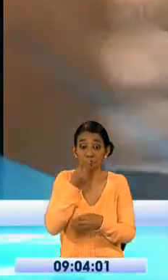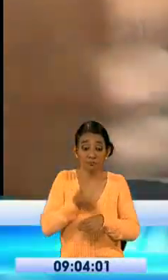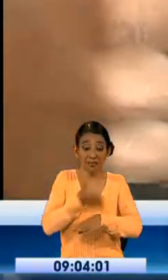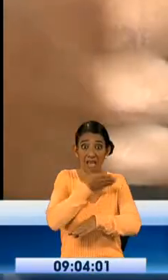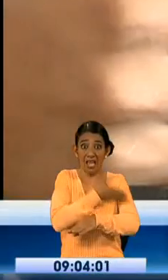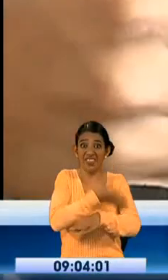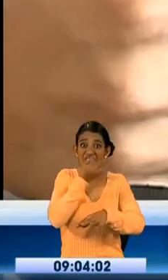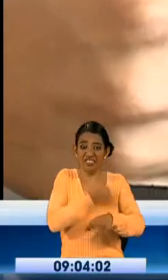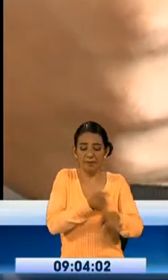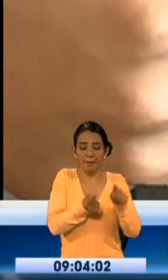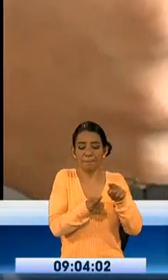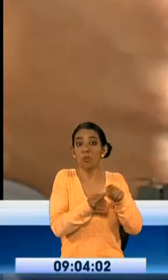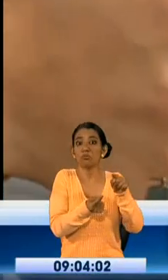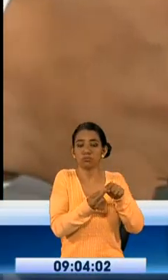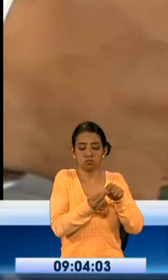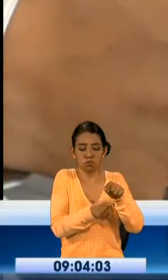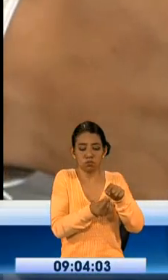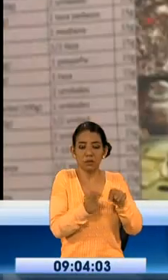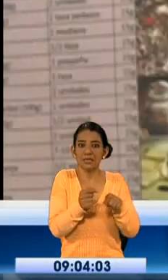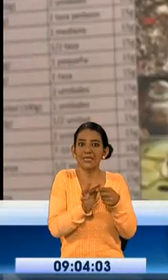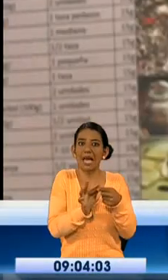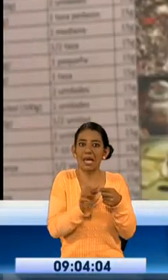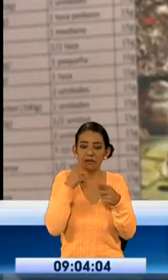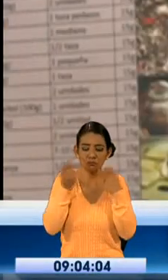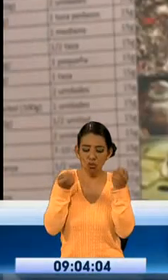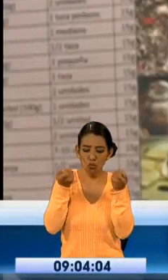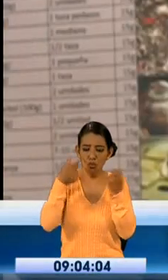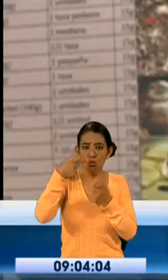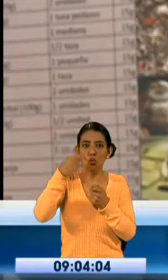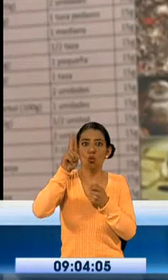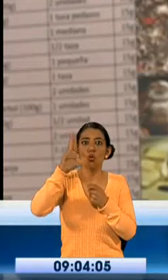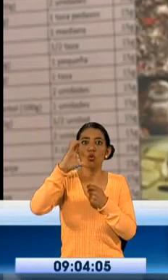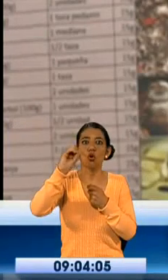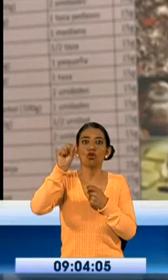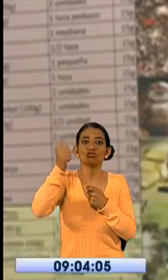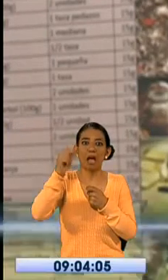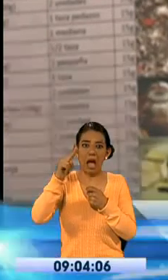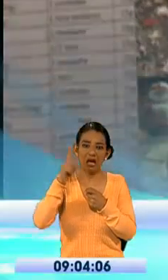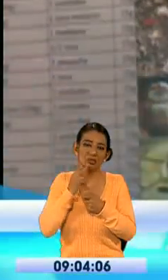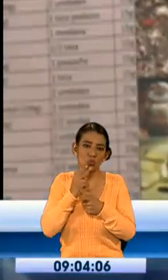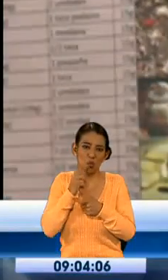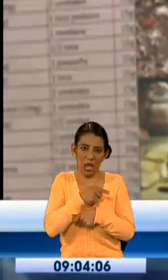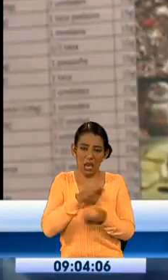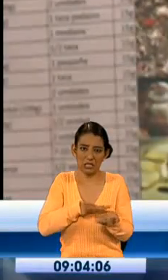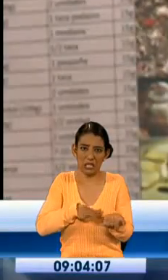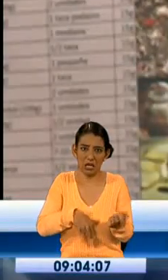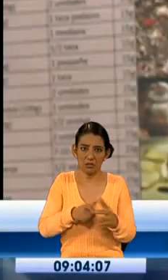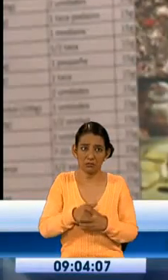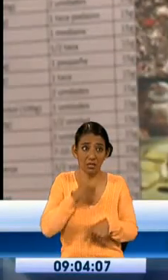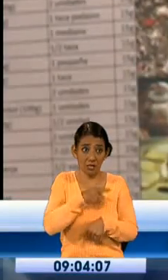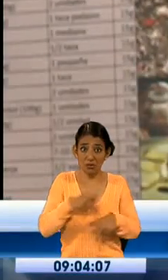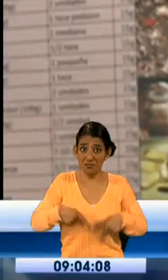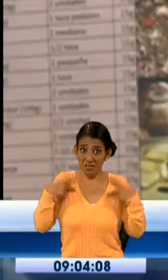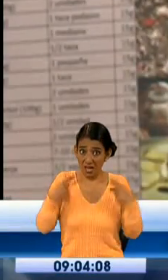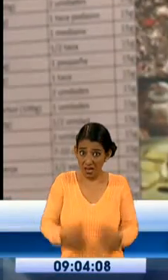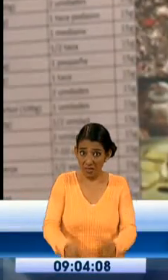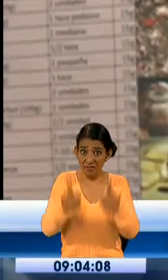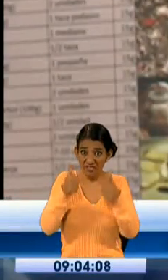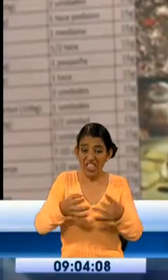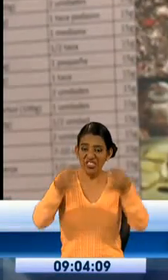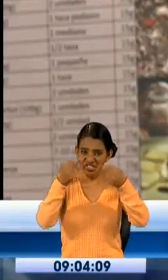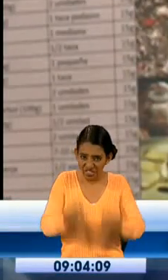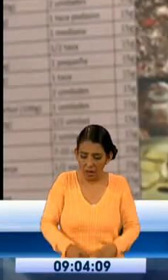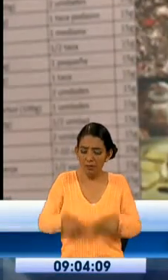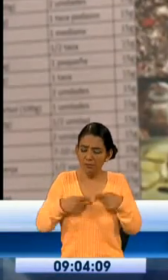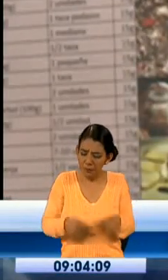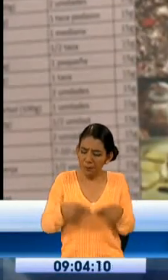sacarse sangre para controlar la glucosa. Para que ellos puedan tener una calidad de vida tienen que pincharse todos los días durante el resto